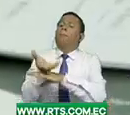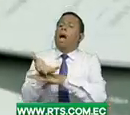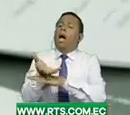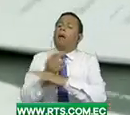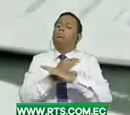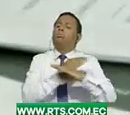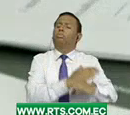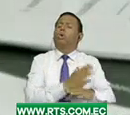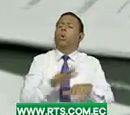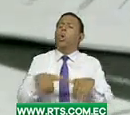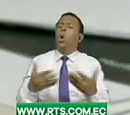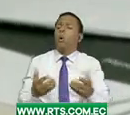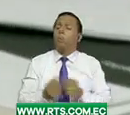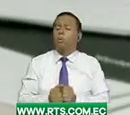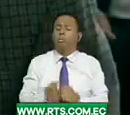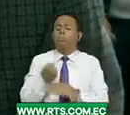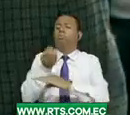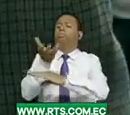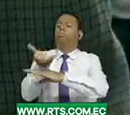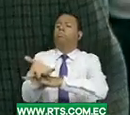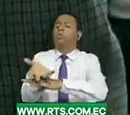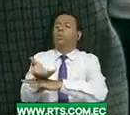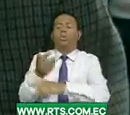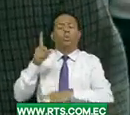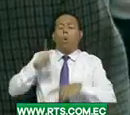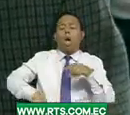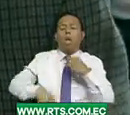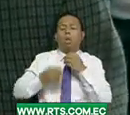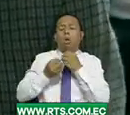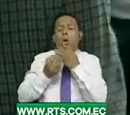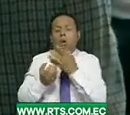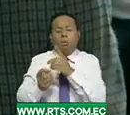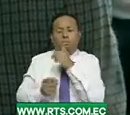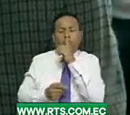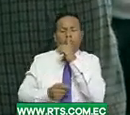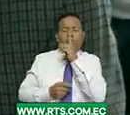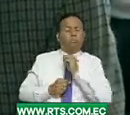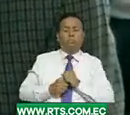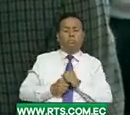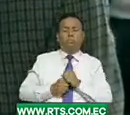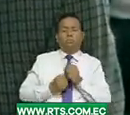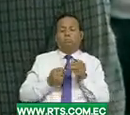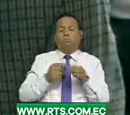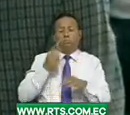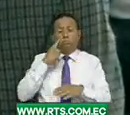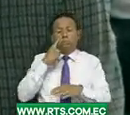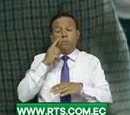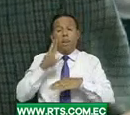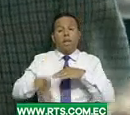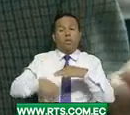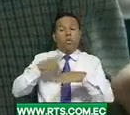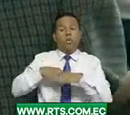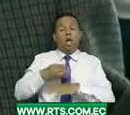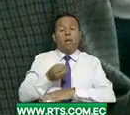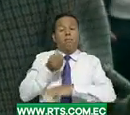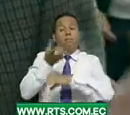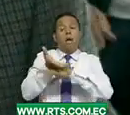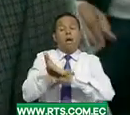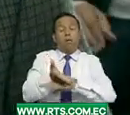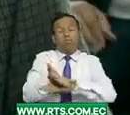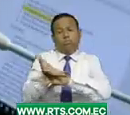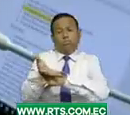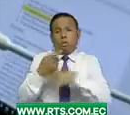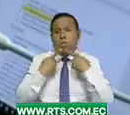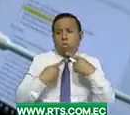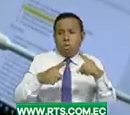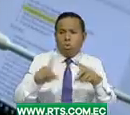podía exponerlo en la mesa. Aquí está el Plan Nacional de Inteligencia. No lo puedo hacer público aquí. Tenemos